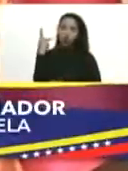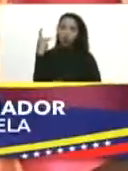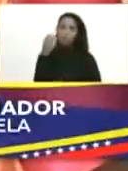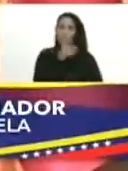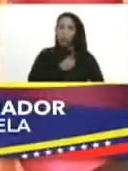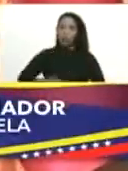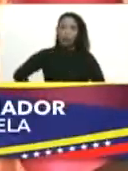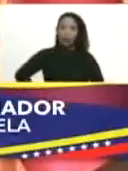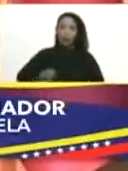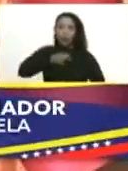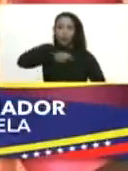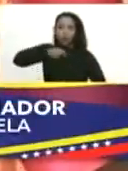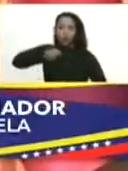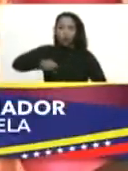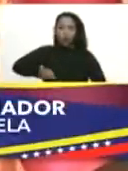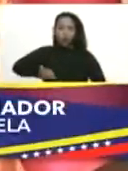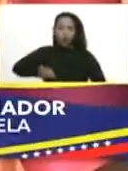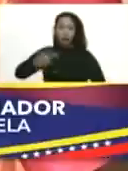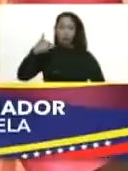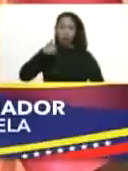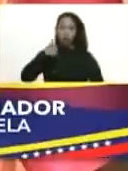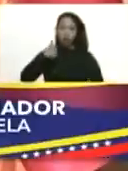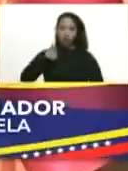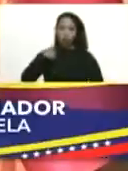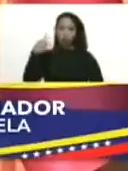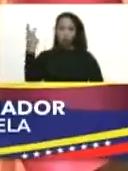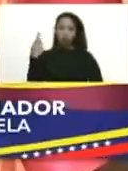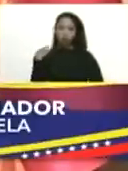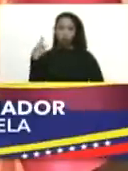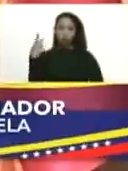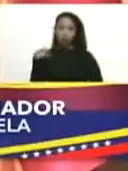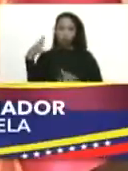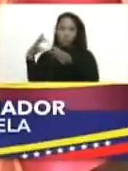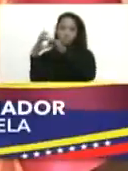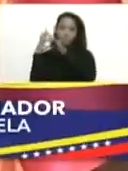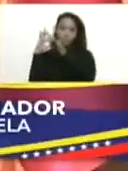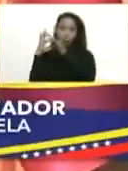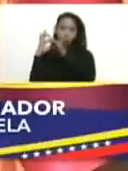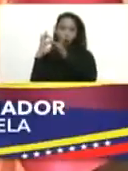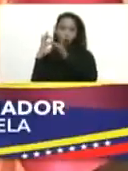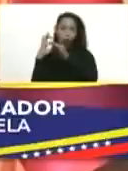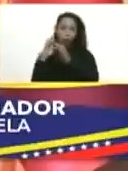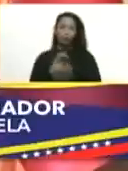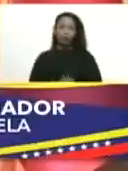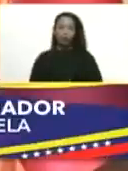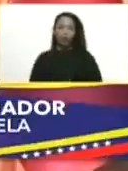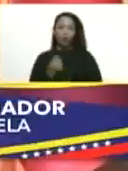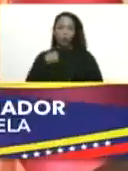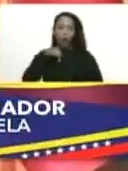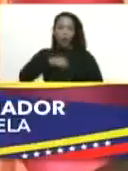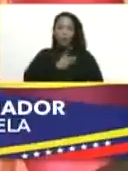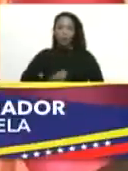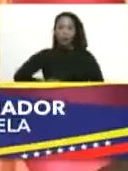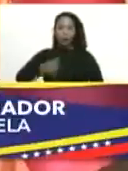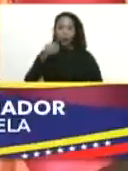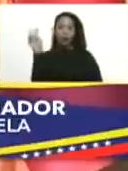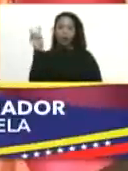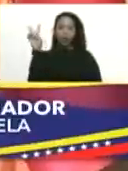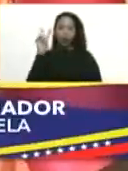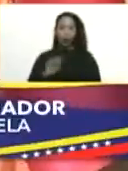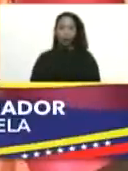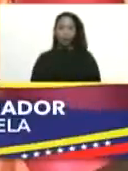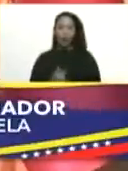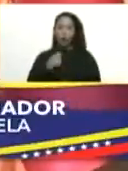Jinping, y mi persona como presidente de la República Bolivariana de Venezuela. Quiero aprovechar